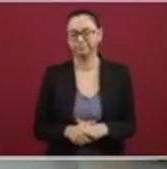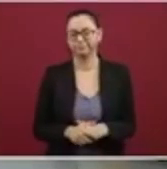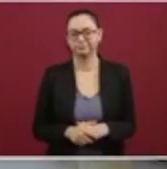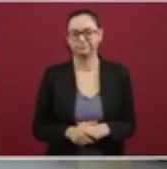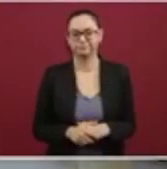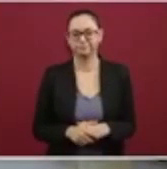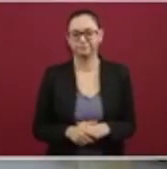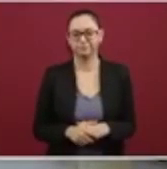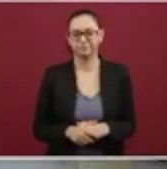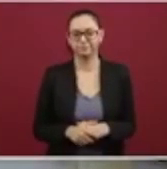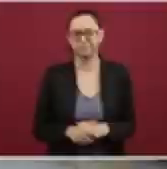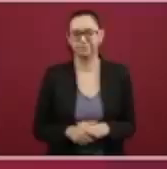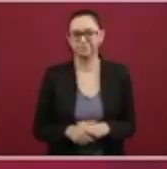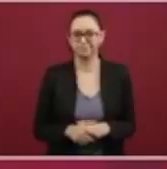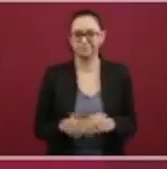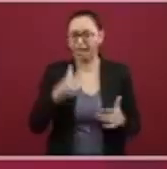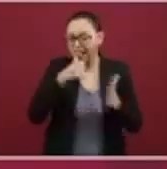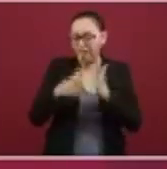con dedicatoria.